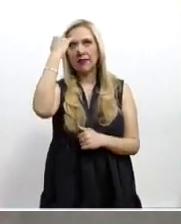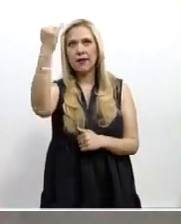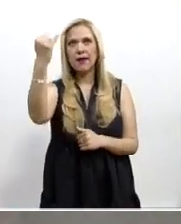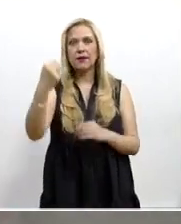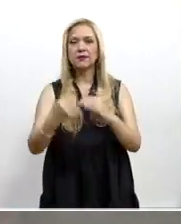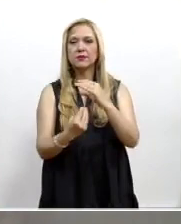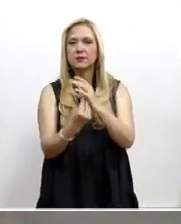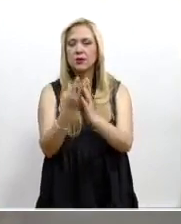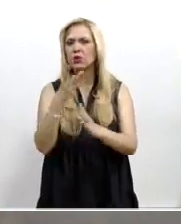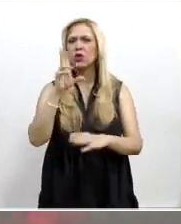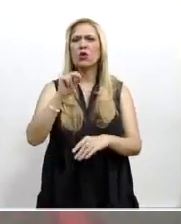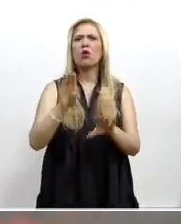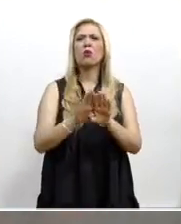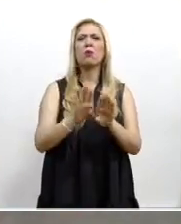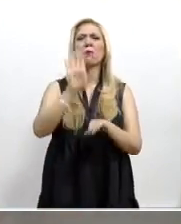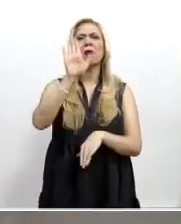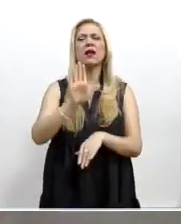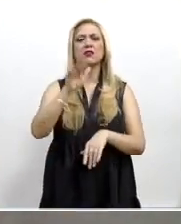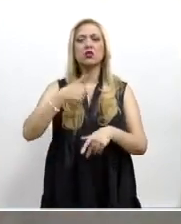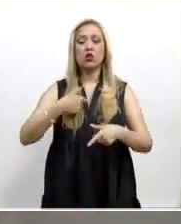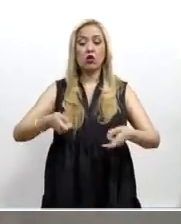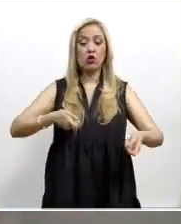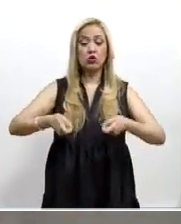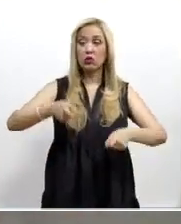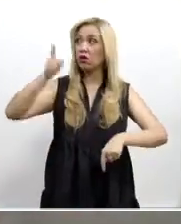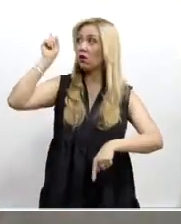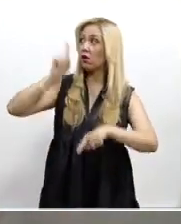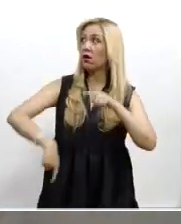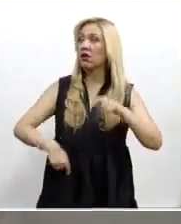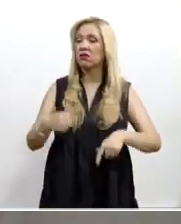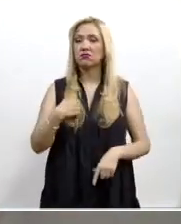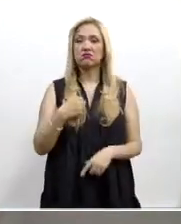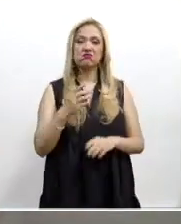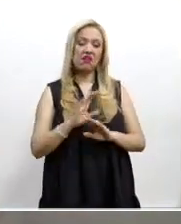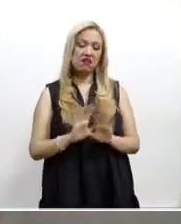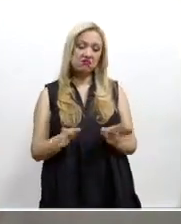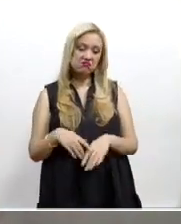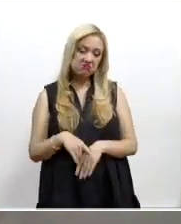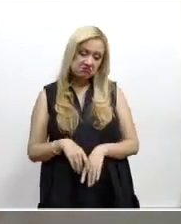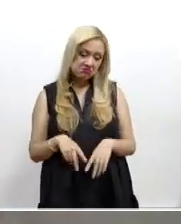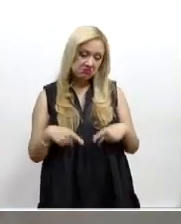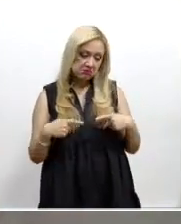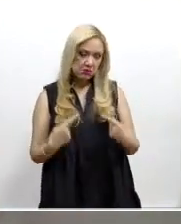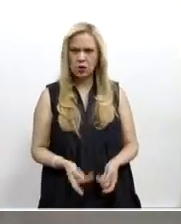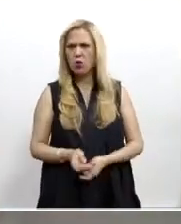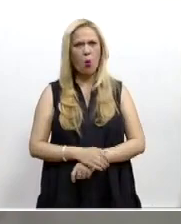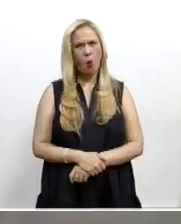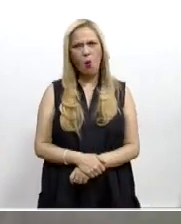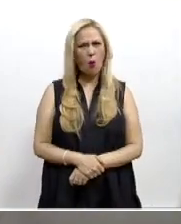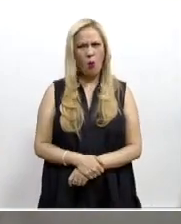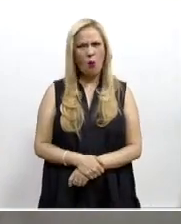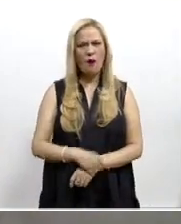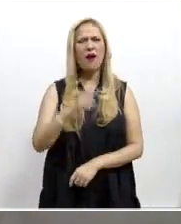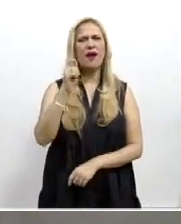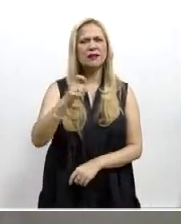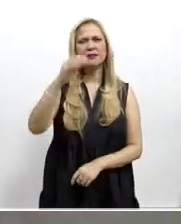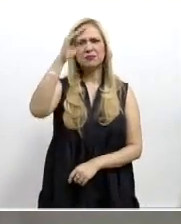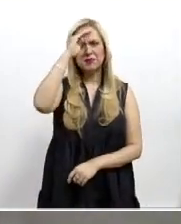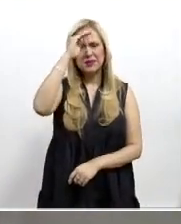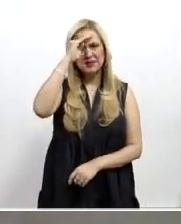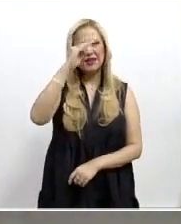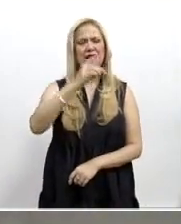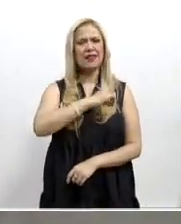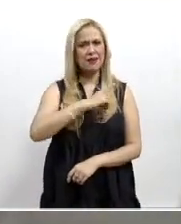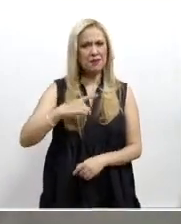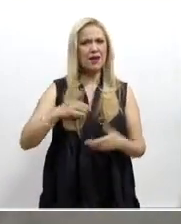de control, no es una inconsciencia. Somos como somos porque queremos ser y procuramos hacerlo tal y como pensamos que tenemos que